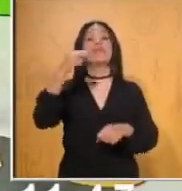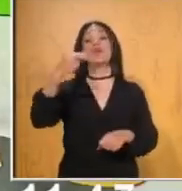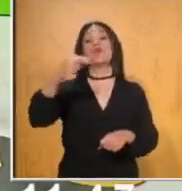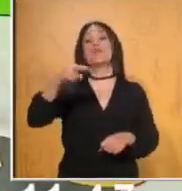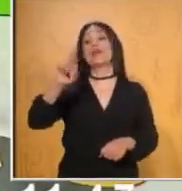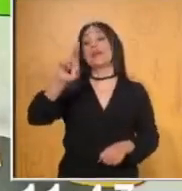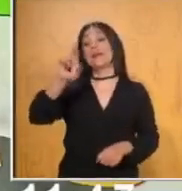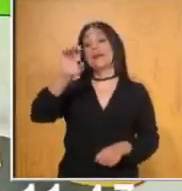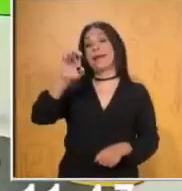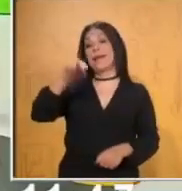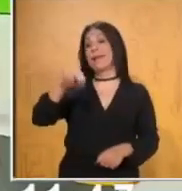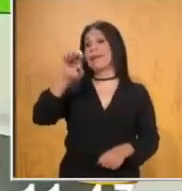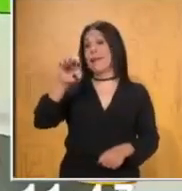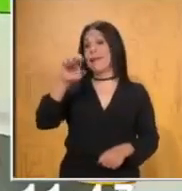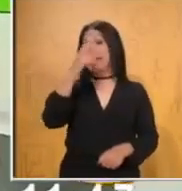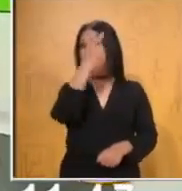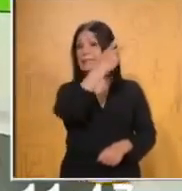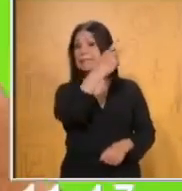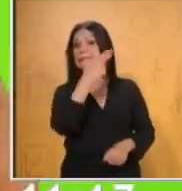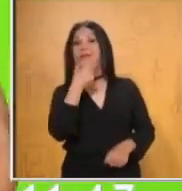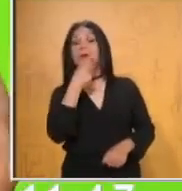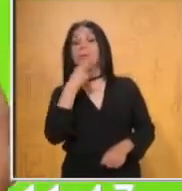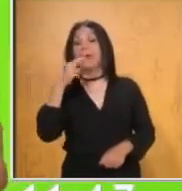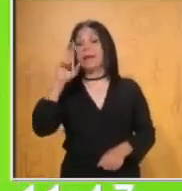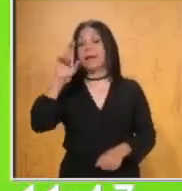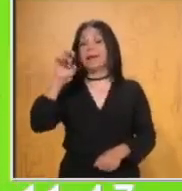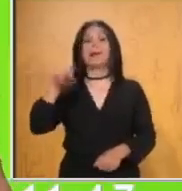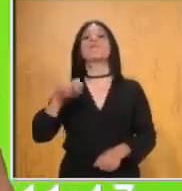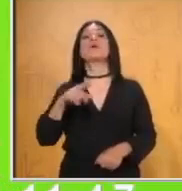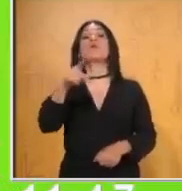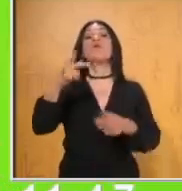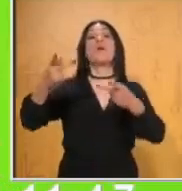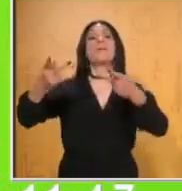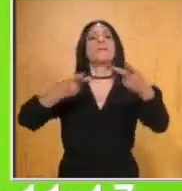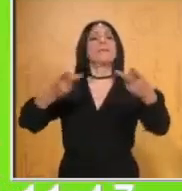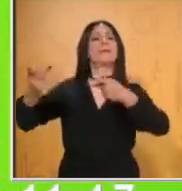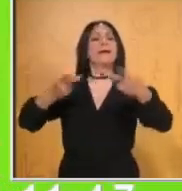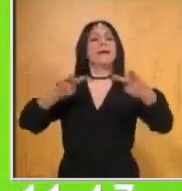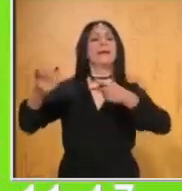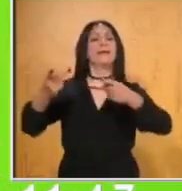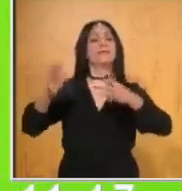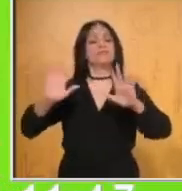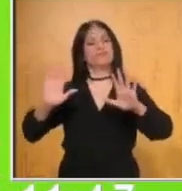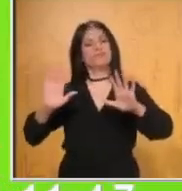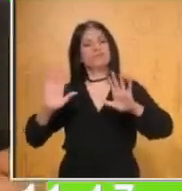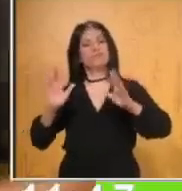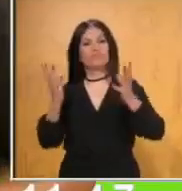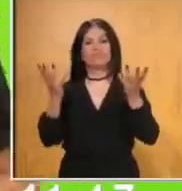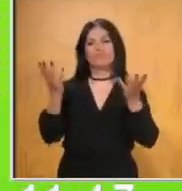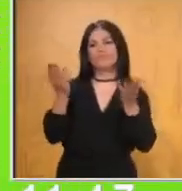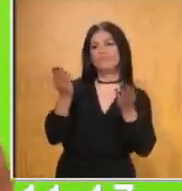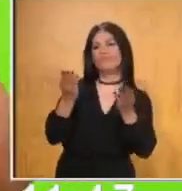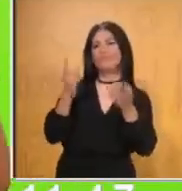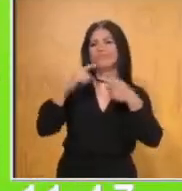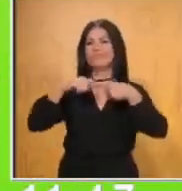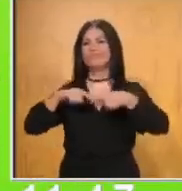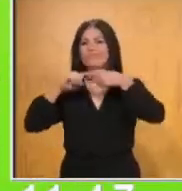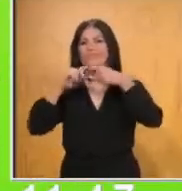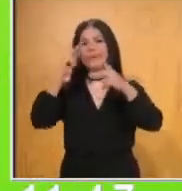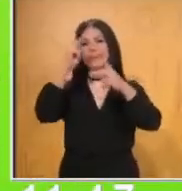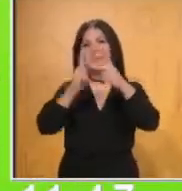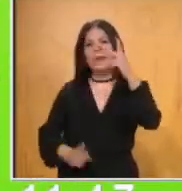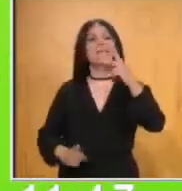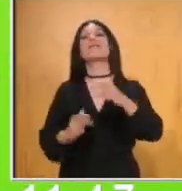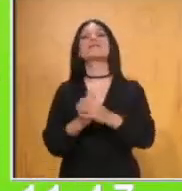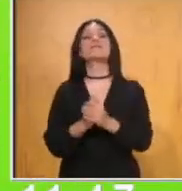Cárdenas Arciniega. Soy maestro de educación física y pues si es que nos vamos a ir preparando porque vamos a hacer una pausita activa, nos vamos a divertir, pero sobre todo nos vamos a